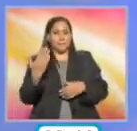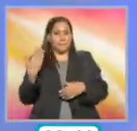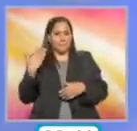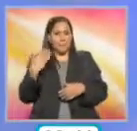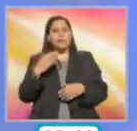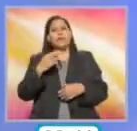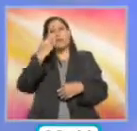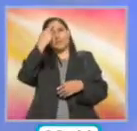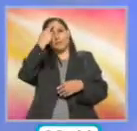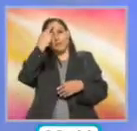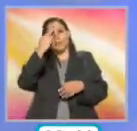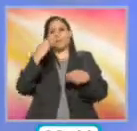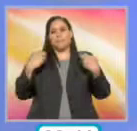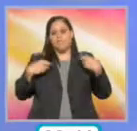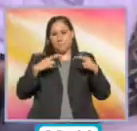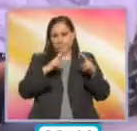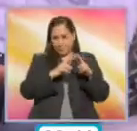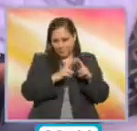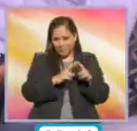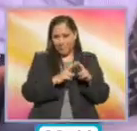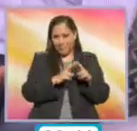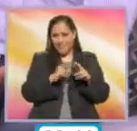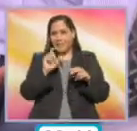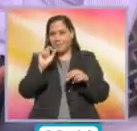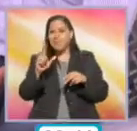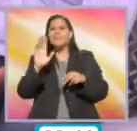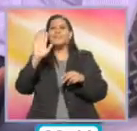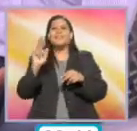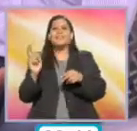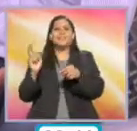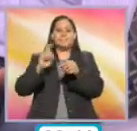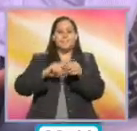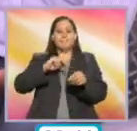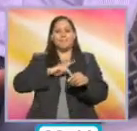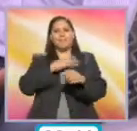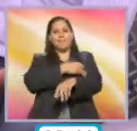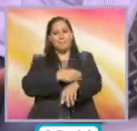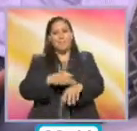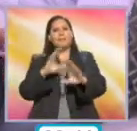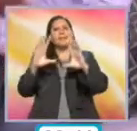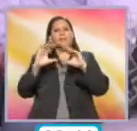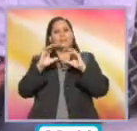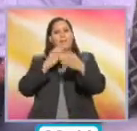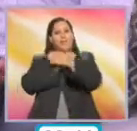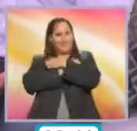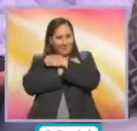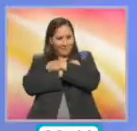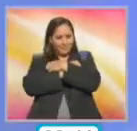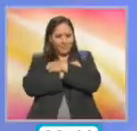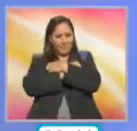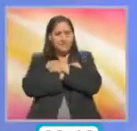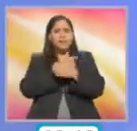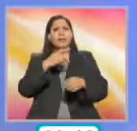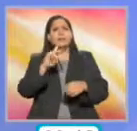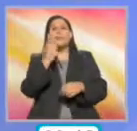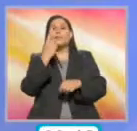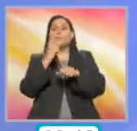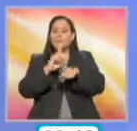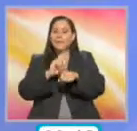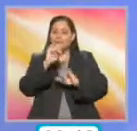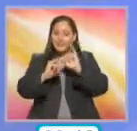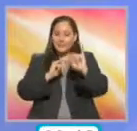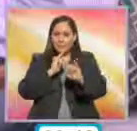estuvimos celebrando a los maestros, que también se vuelven parte de nuestra familia. Son educadores. Así es. Claro. Y también, pues, el Día Internacional